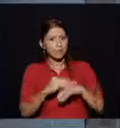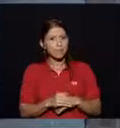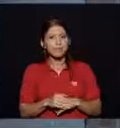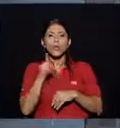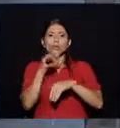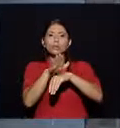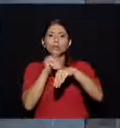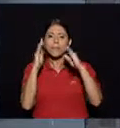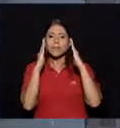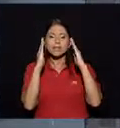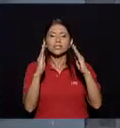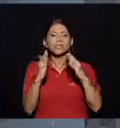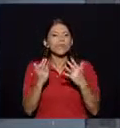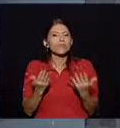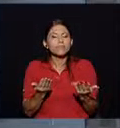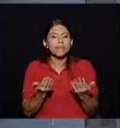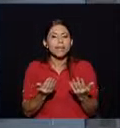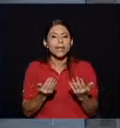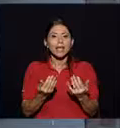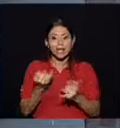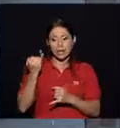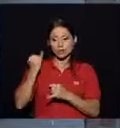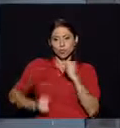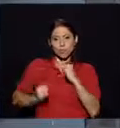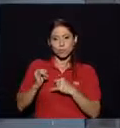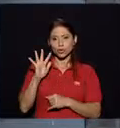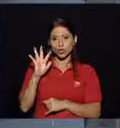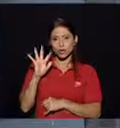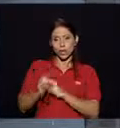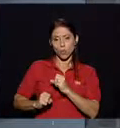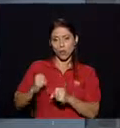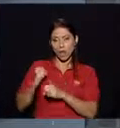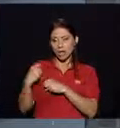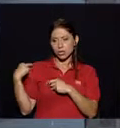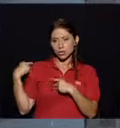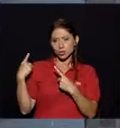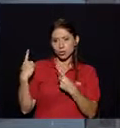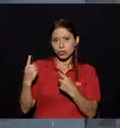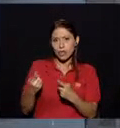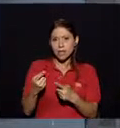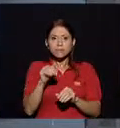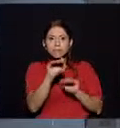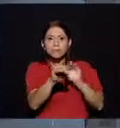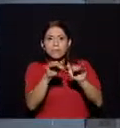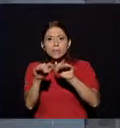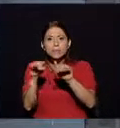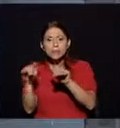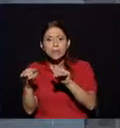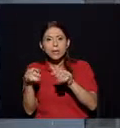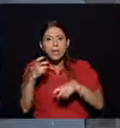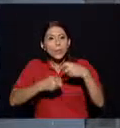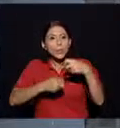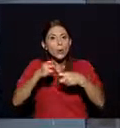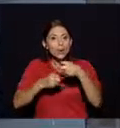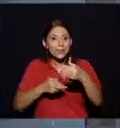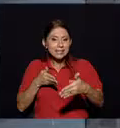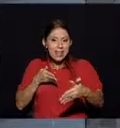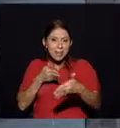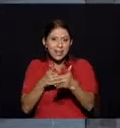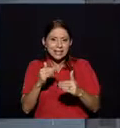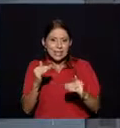atención que se hace sobre que en los últimos 5 años se alerta sobre la severidad de los problemas que amenazan